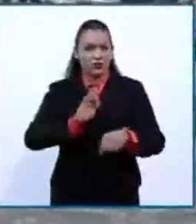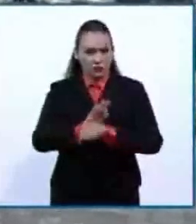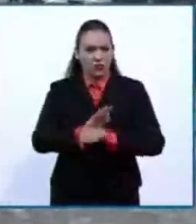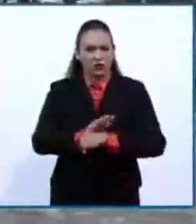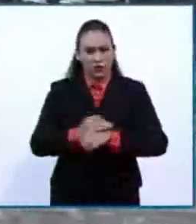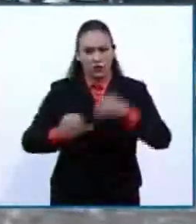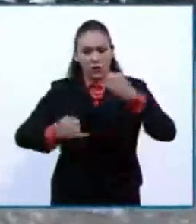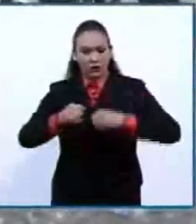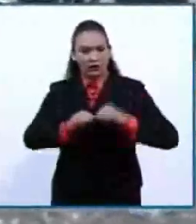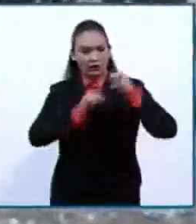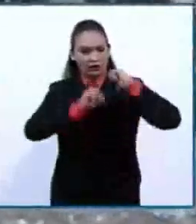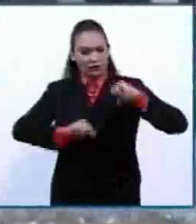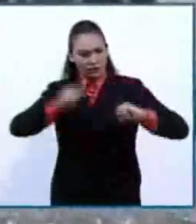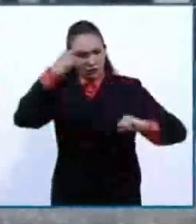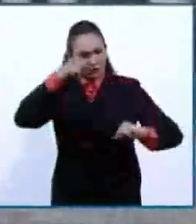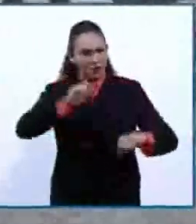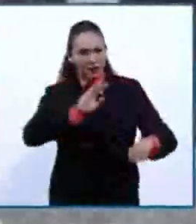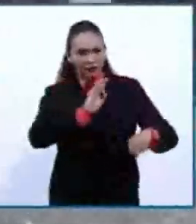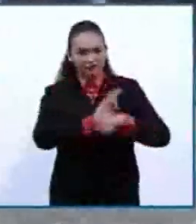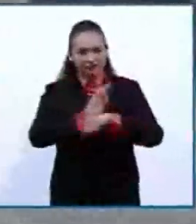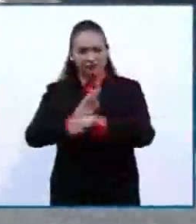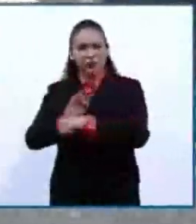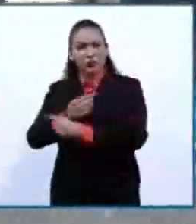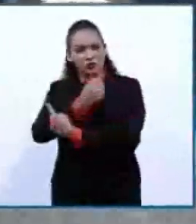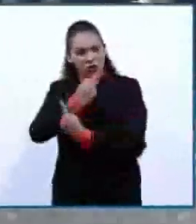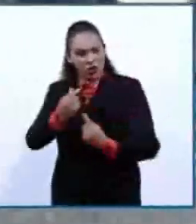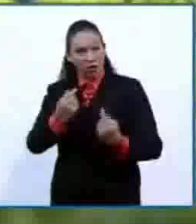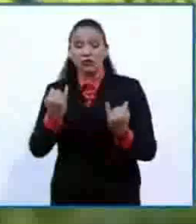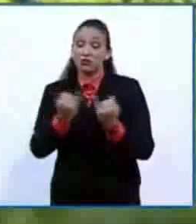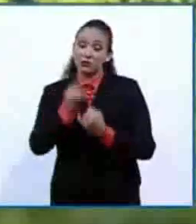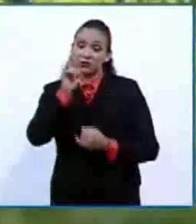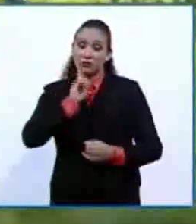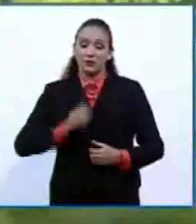personas juzgadoras, actuando con mucha sensibilidad.